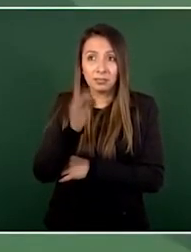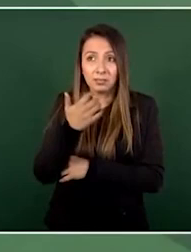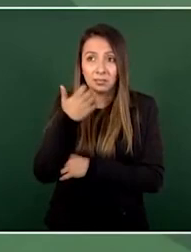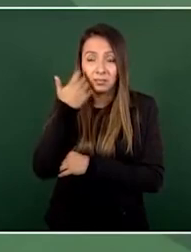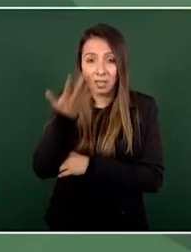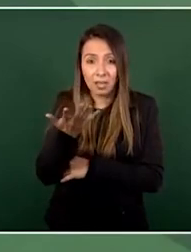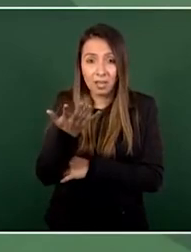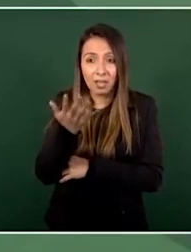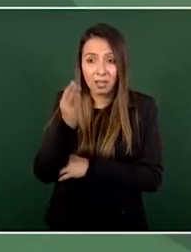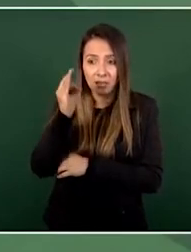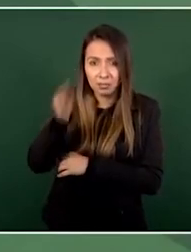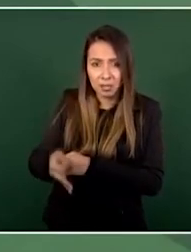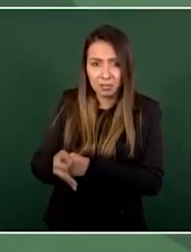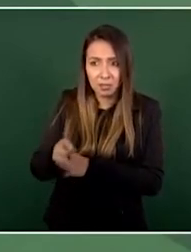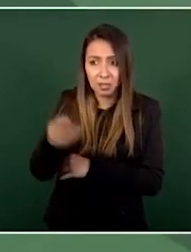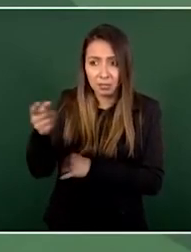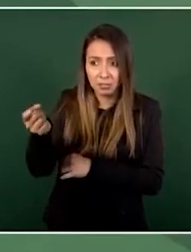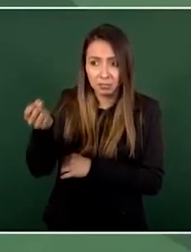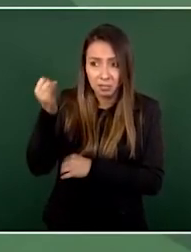lo doy a conocer,